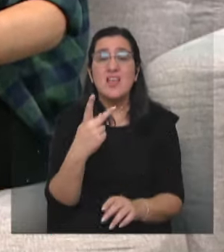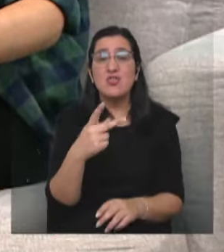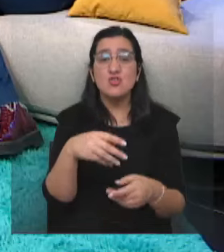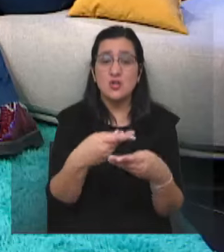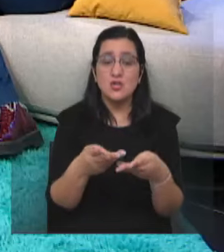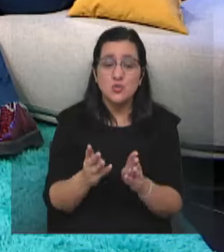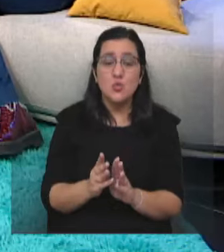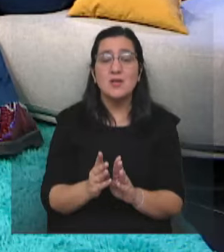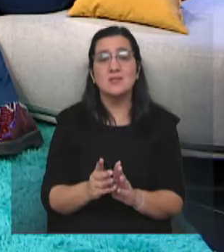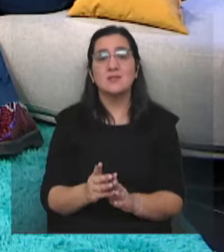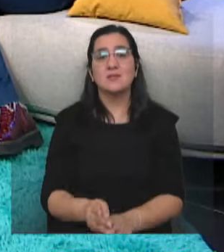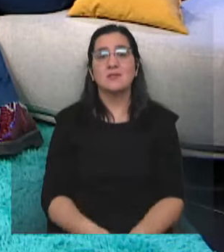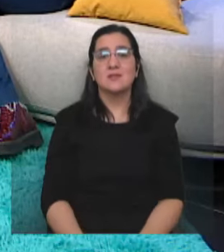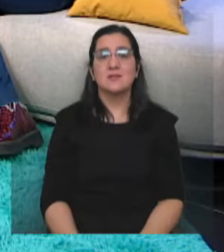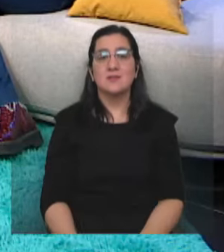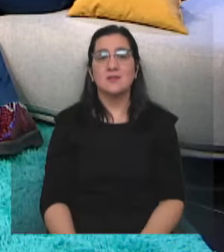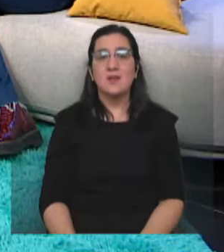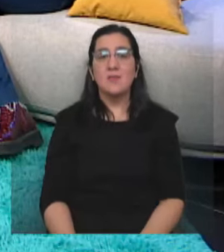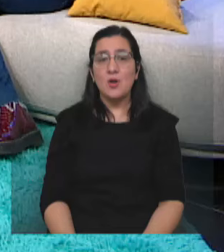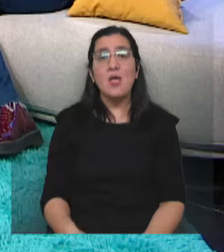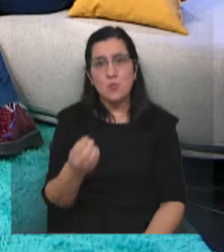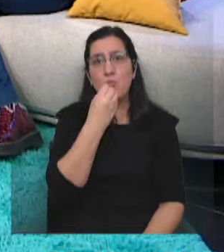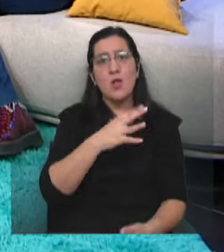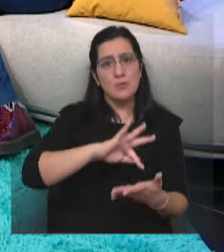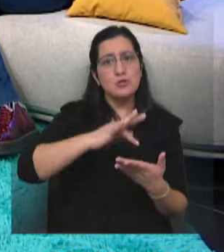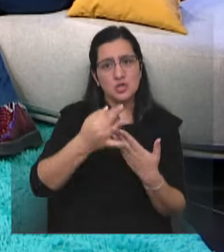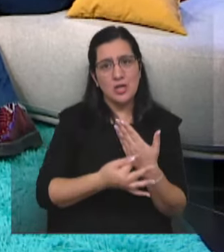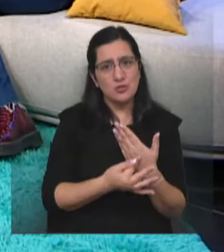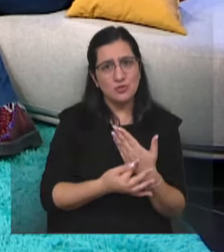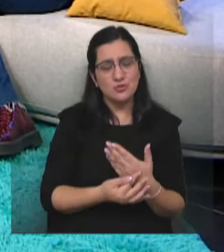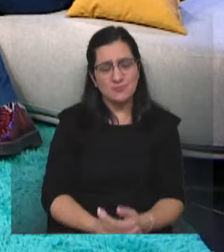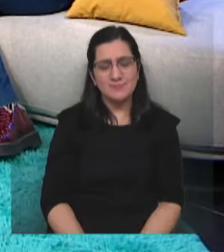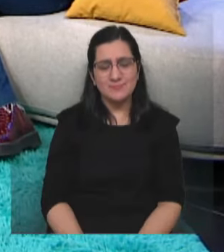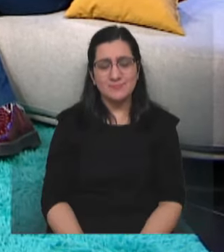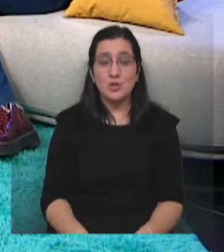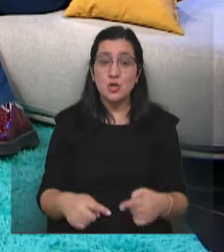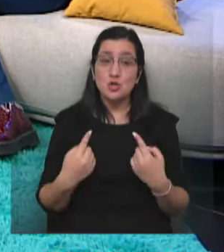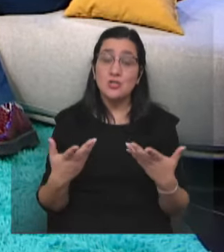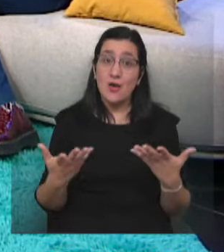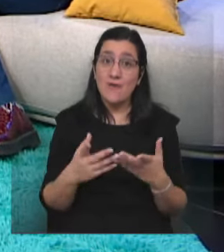Pero llegarán más. Que sabremos cumplir. Hay grandes proyectos que serán llevados a cabo. Nosotros tenemos